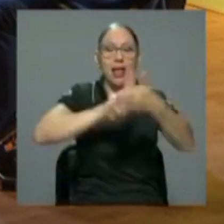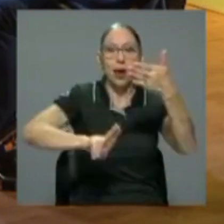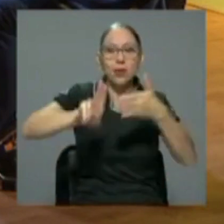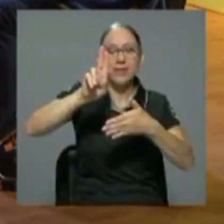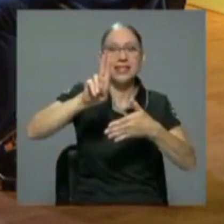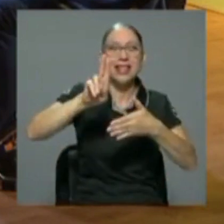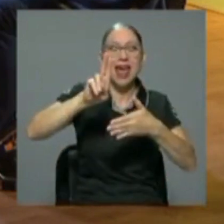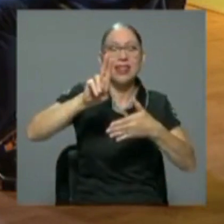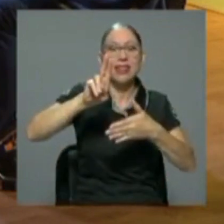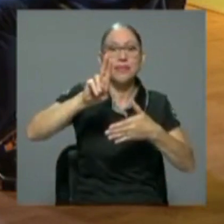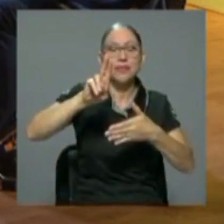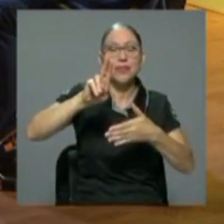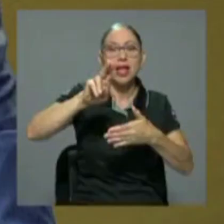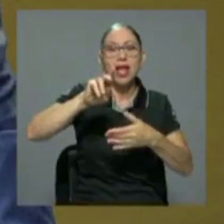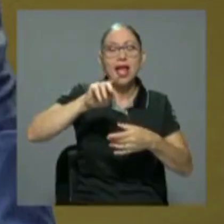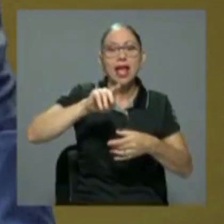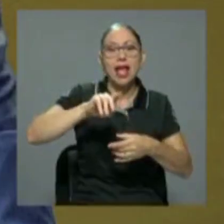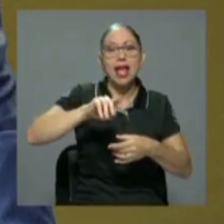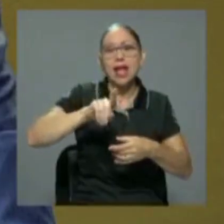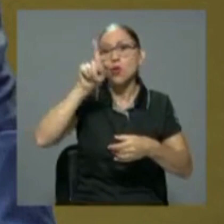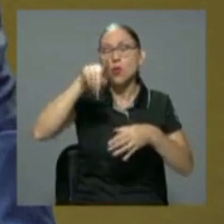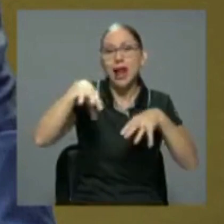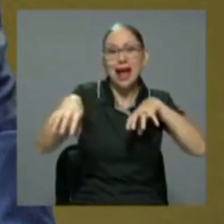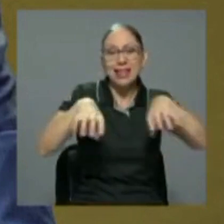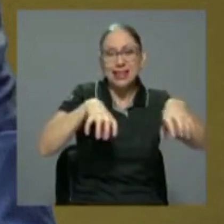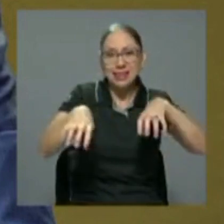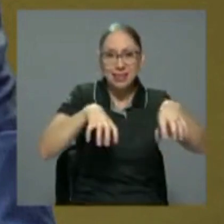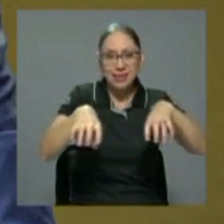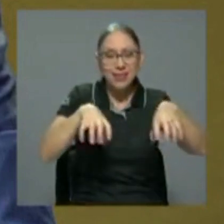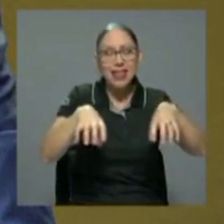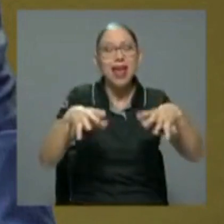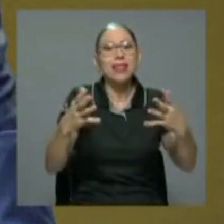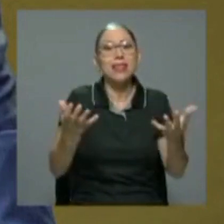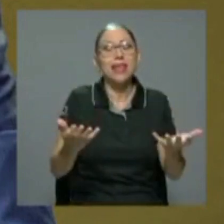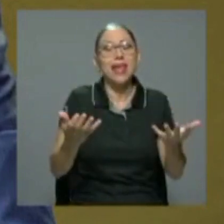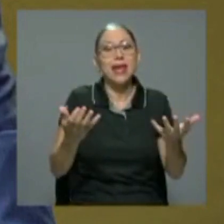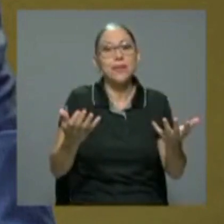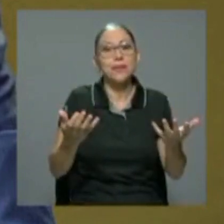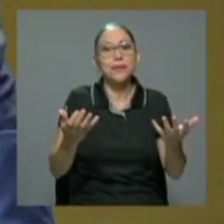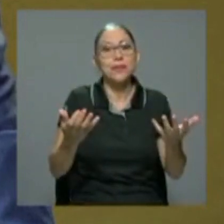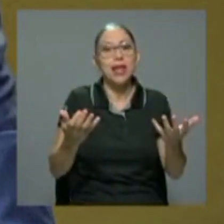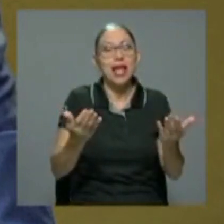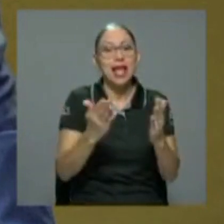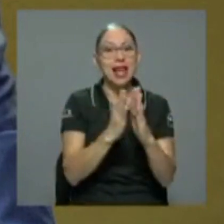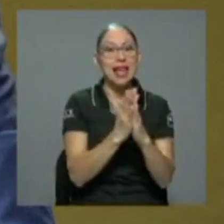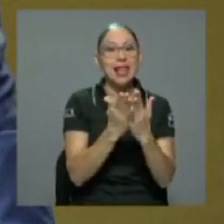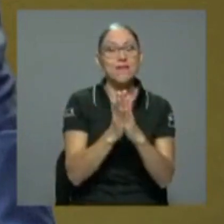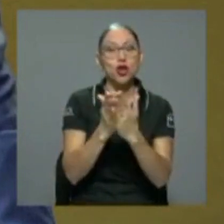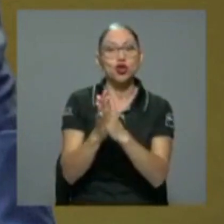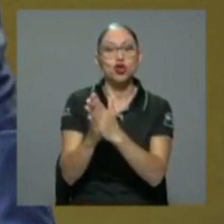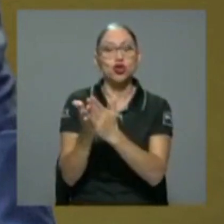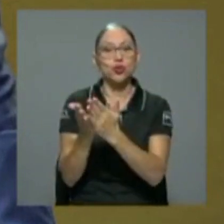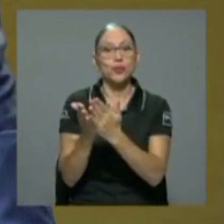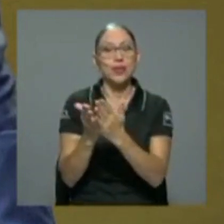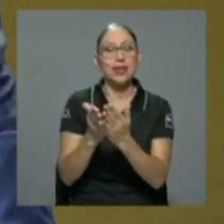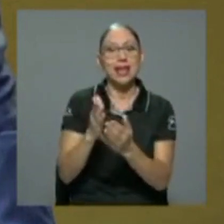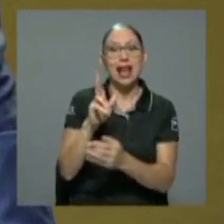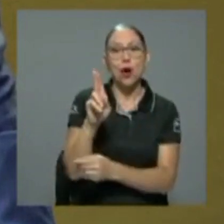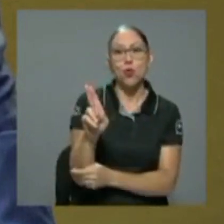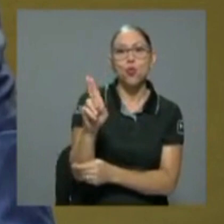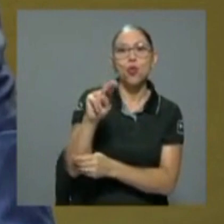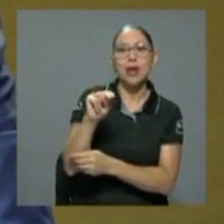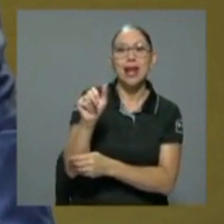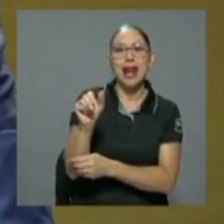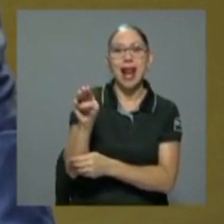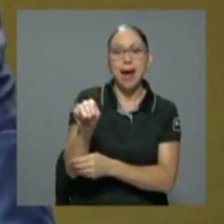en una actividad de libros de la UNAM. Acaba